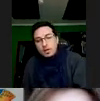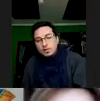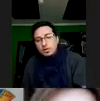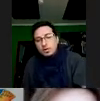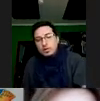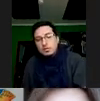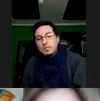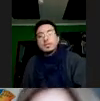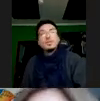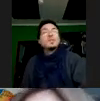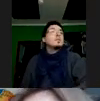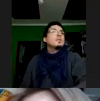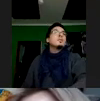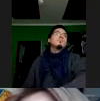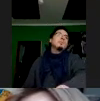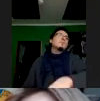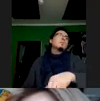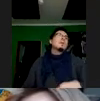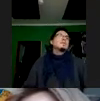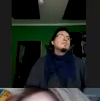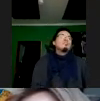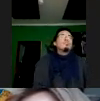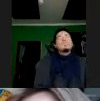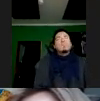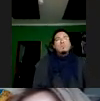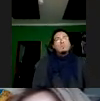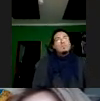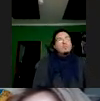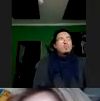Que a nosotros nos ayude también para saber si entendieron el tema de la clase.